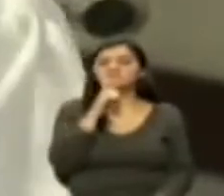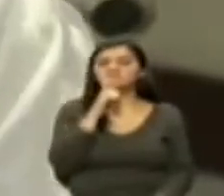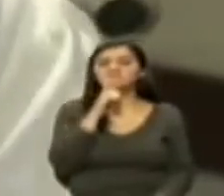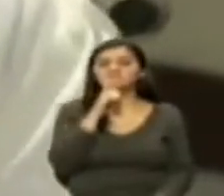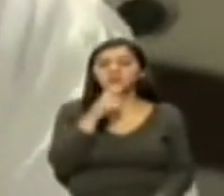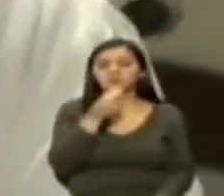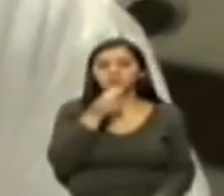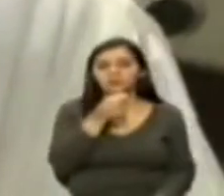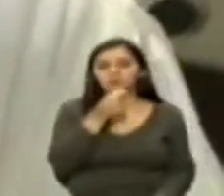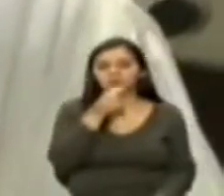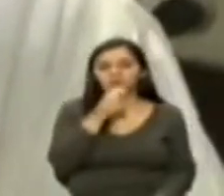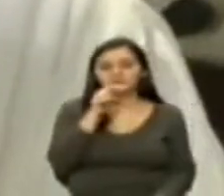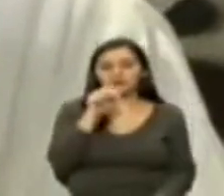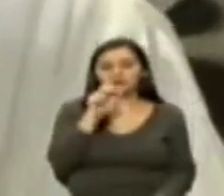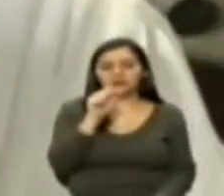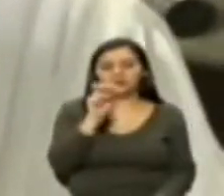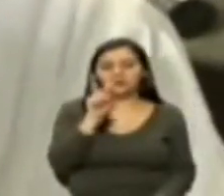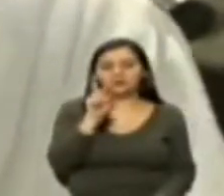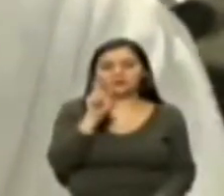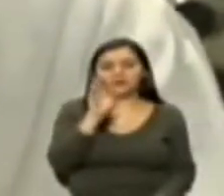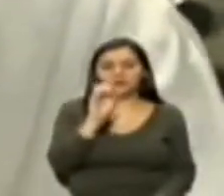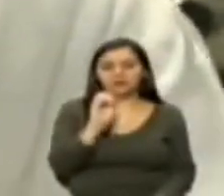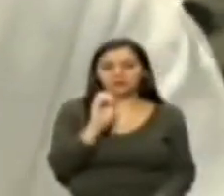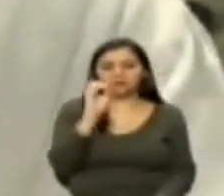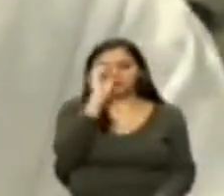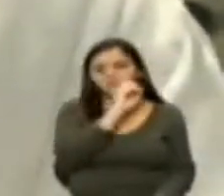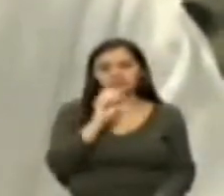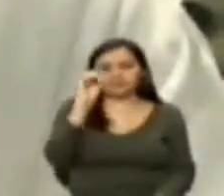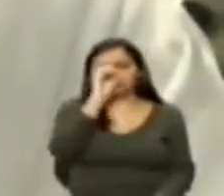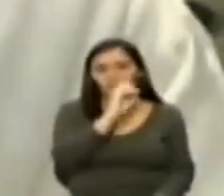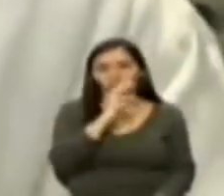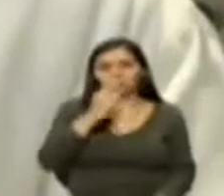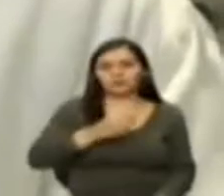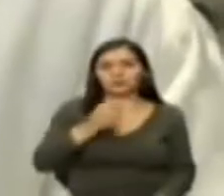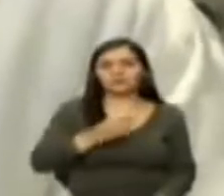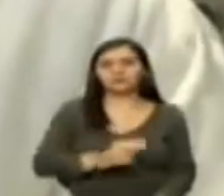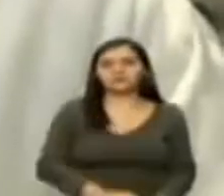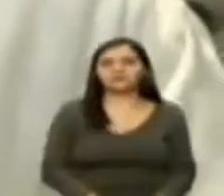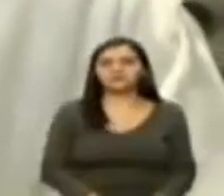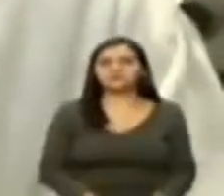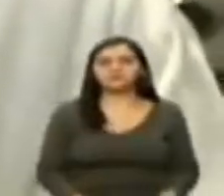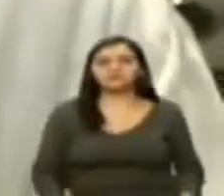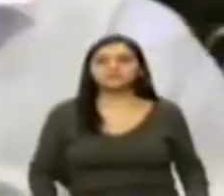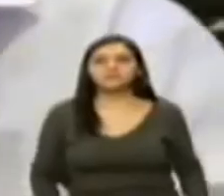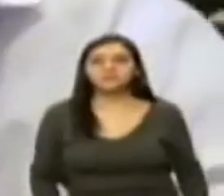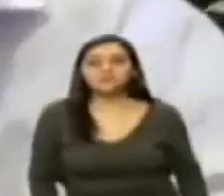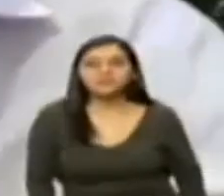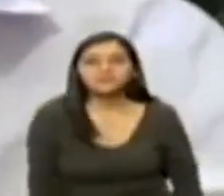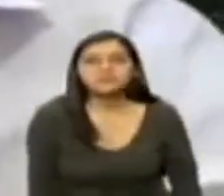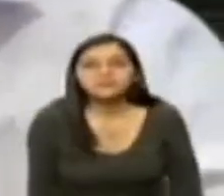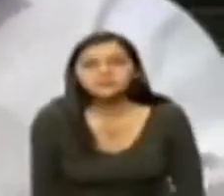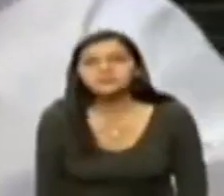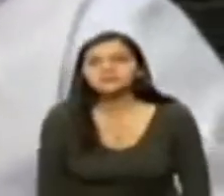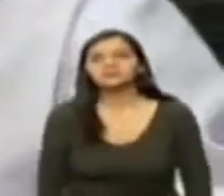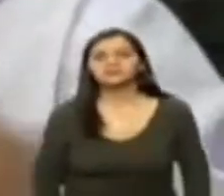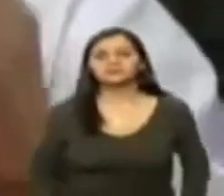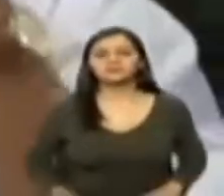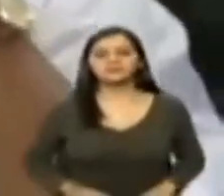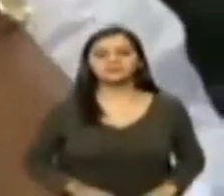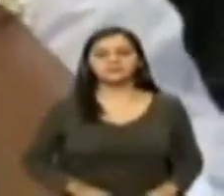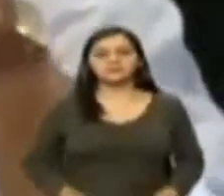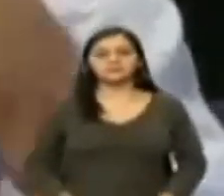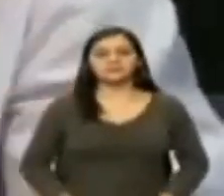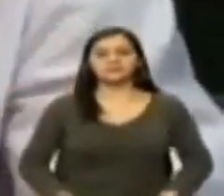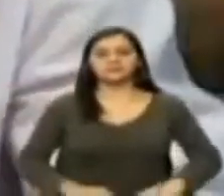el periodista Fabián Navarro del seminario El Observador. Adelante, por favor. Semanario El Observador. Señor presidente, muy